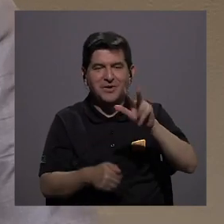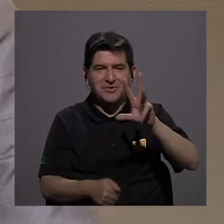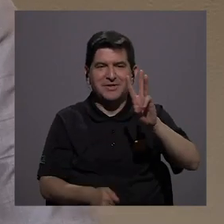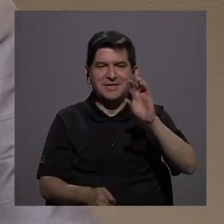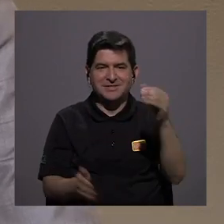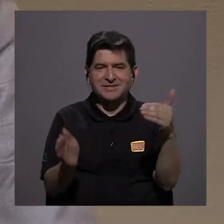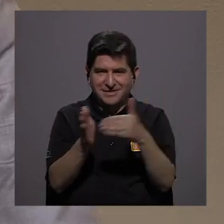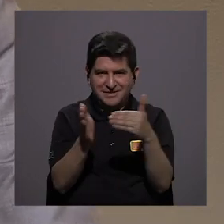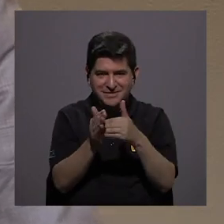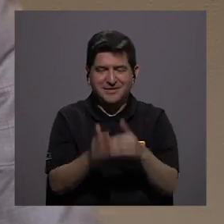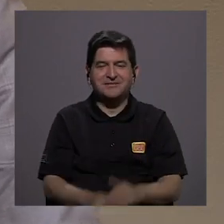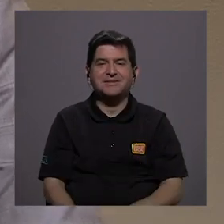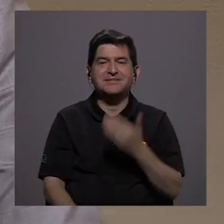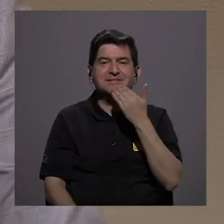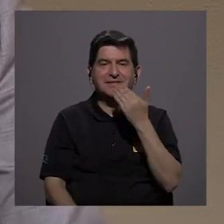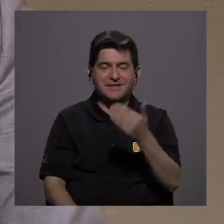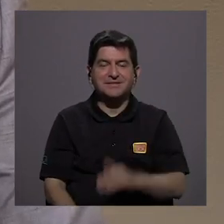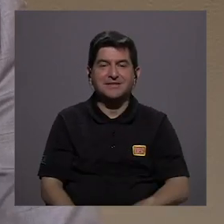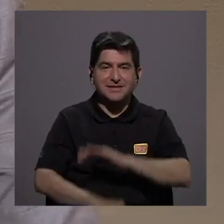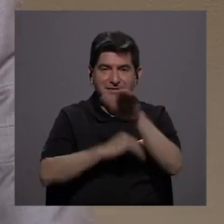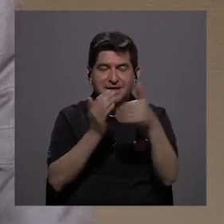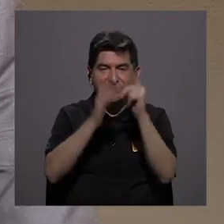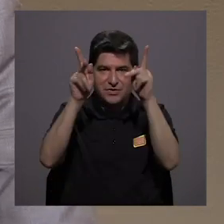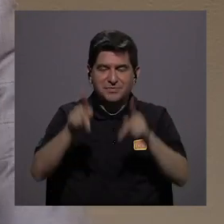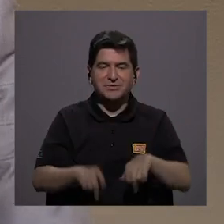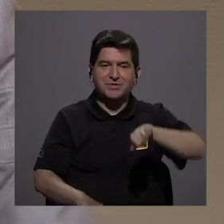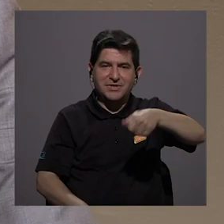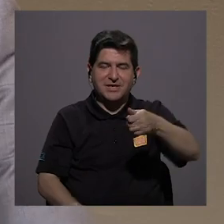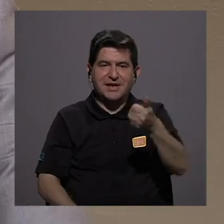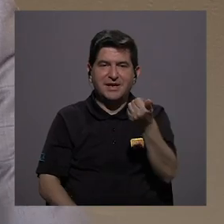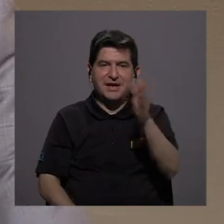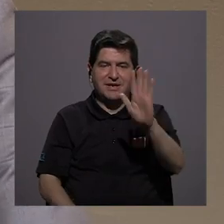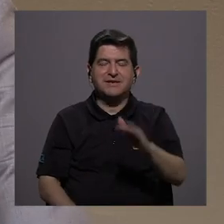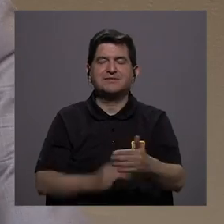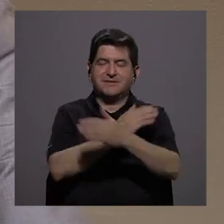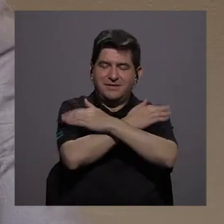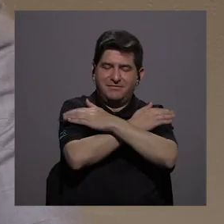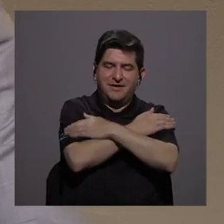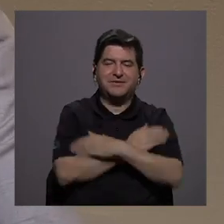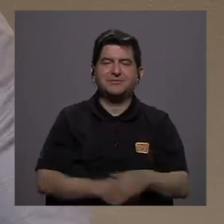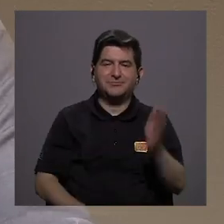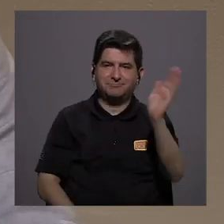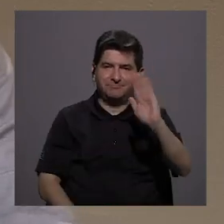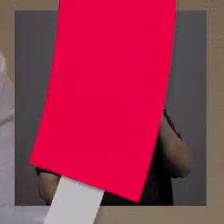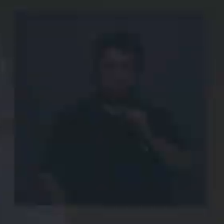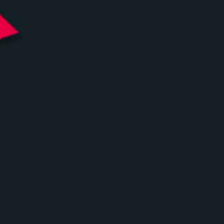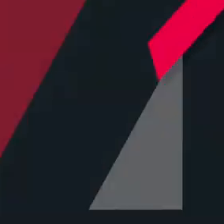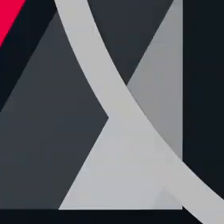su momento. Así que un abrazo a toda la gente que nos acompaña acá en el Canal 15 Universidad de Costa Rica. Hasta luego.